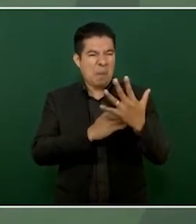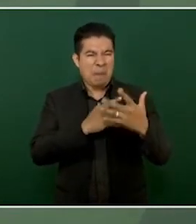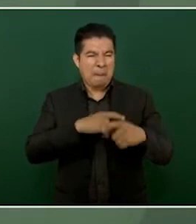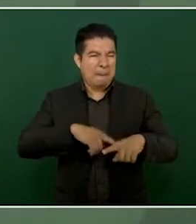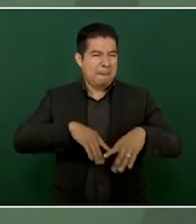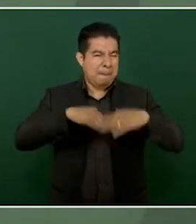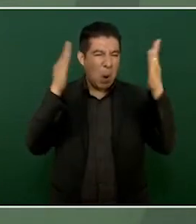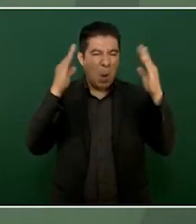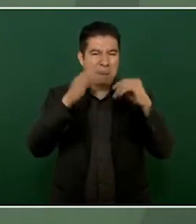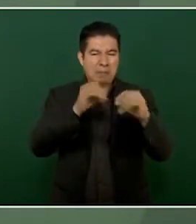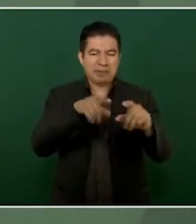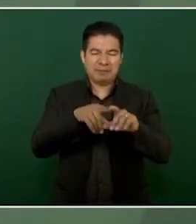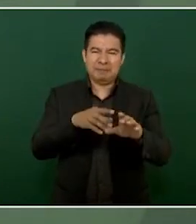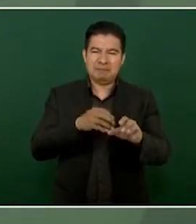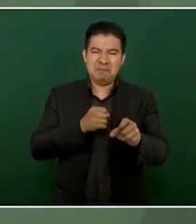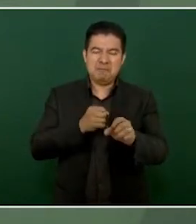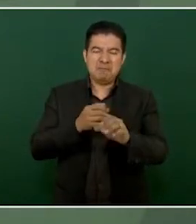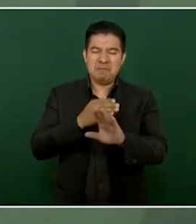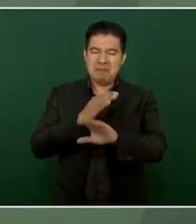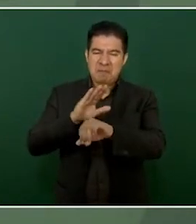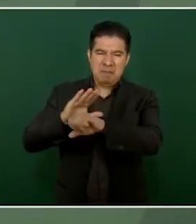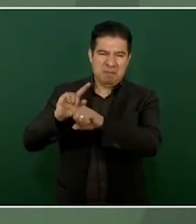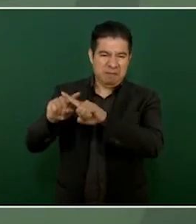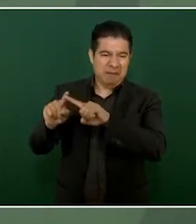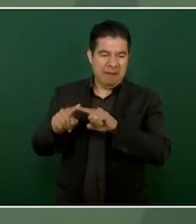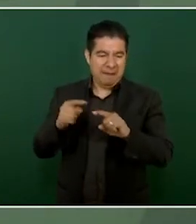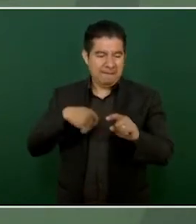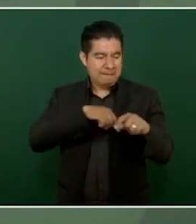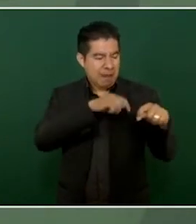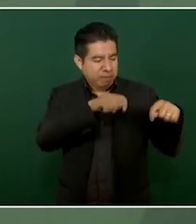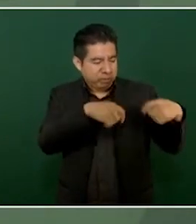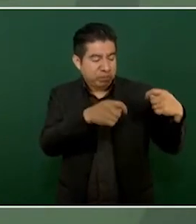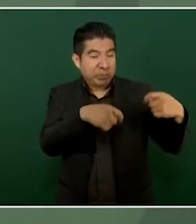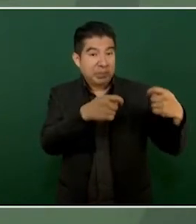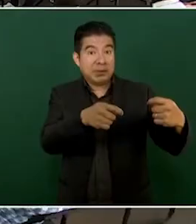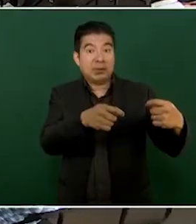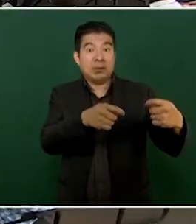por esos resabios que heredamos del periodo neoliberal,